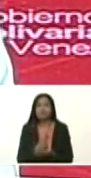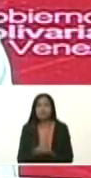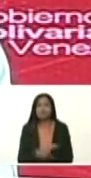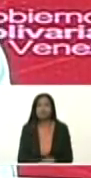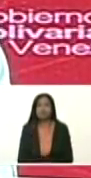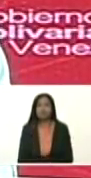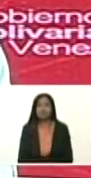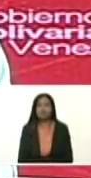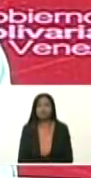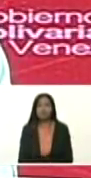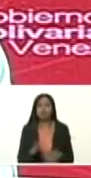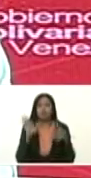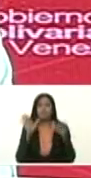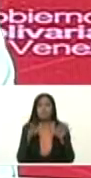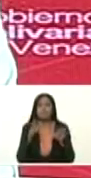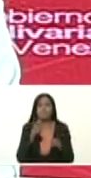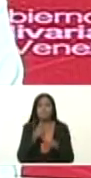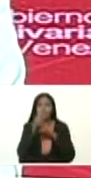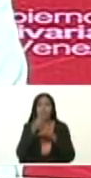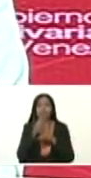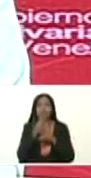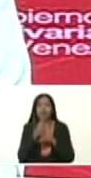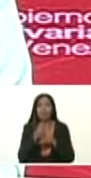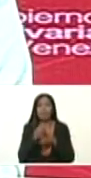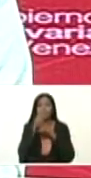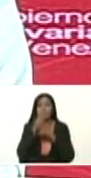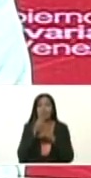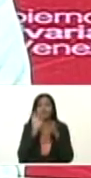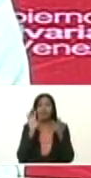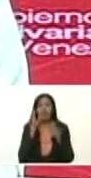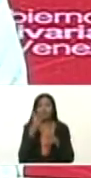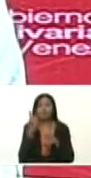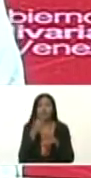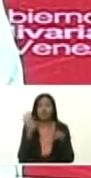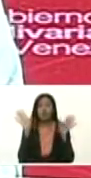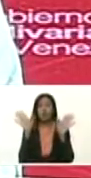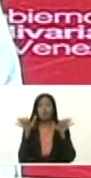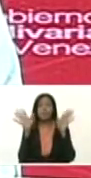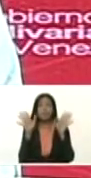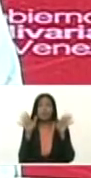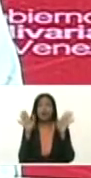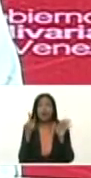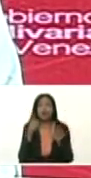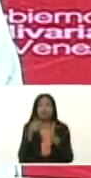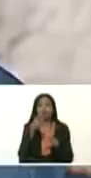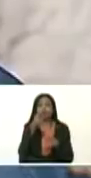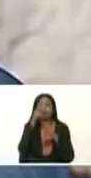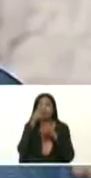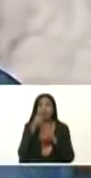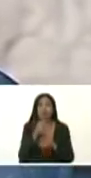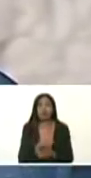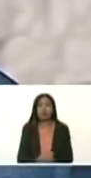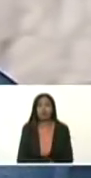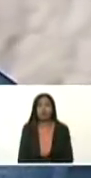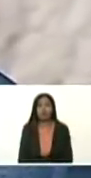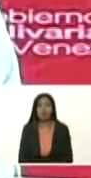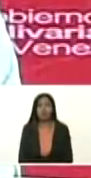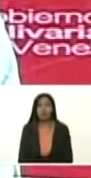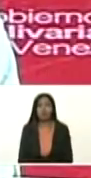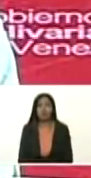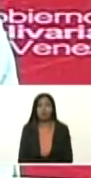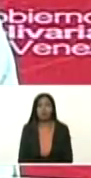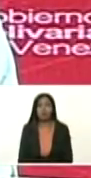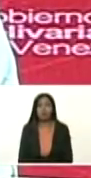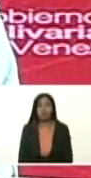un pájaro con dos tiros, ¿qué llaman? ¿O no? Dos pájaros con un tiro, la cosa. Mataron. ¿Ah? Un pájaro con dos tiros. Un tiro.